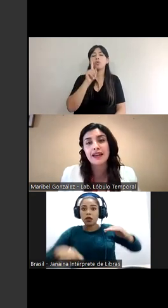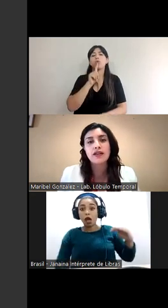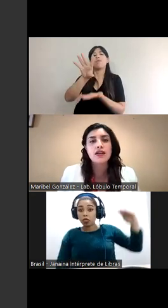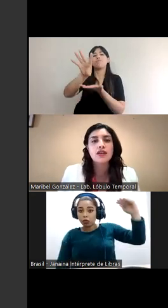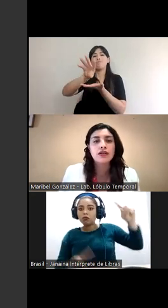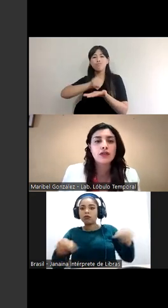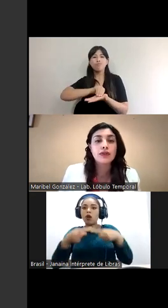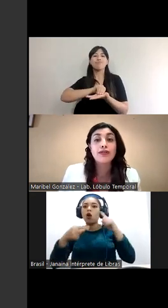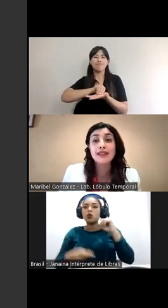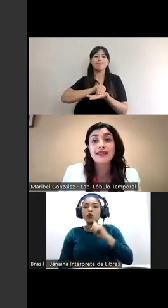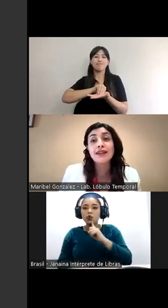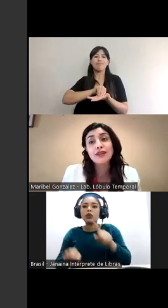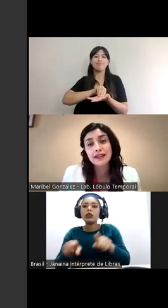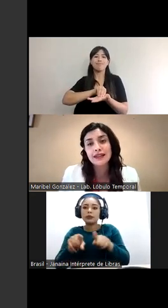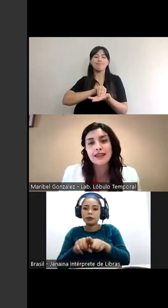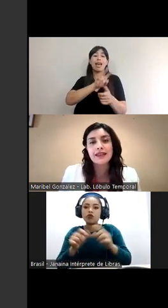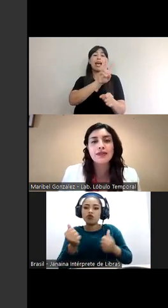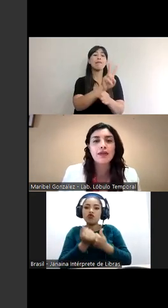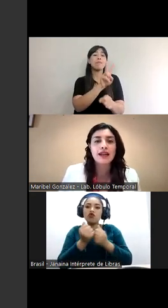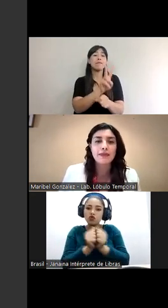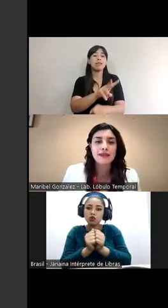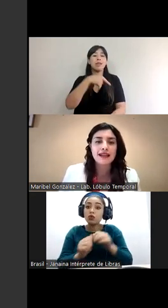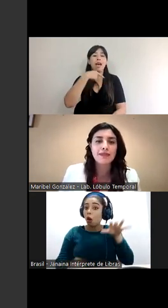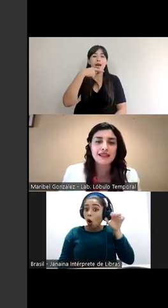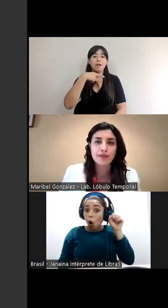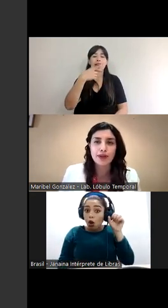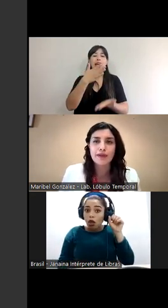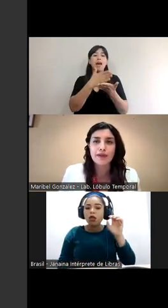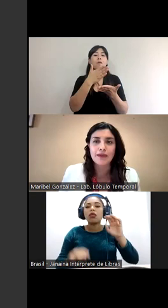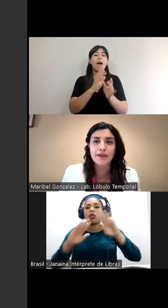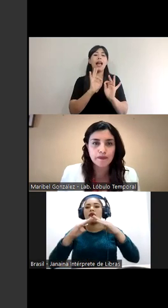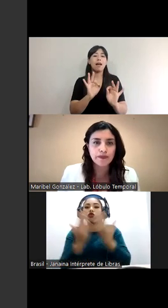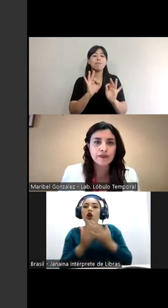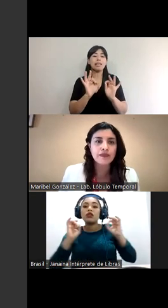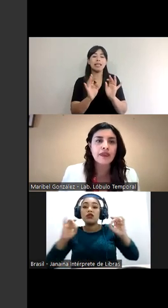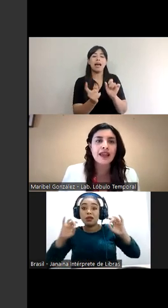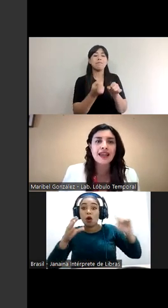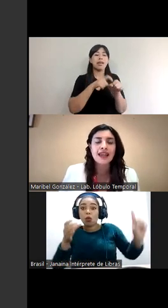de una docente oyente de una escuela especial que participó en el proyecto.